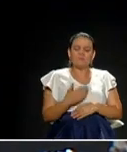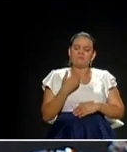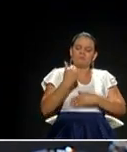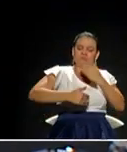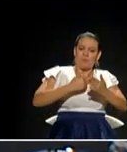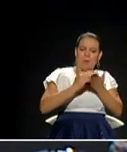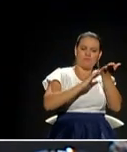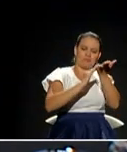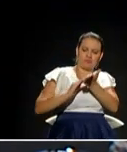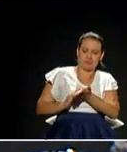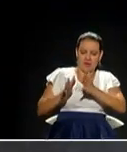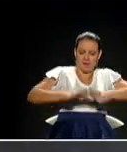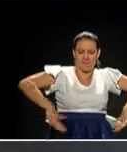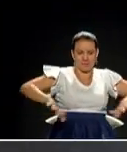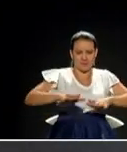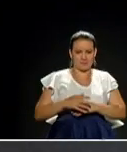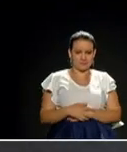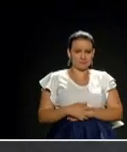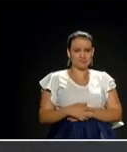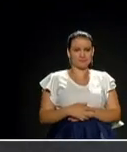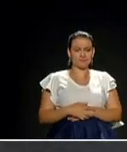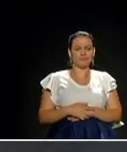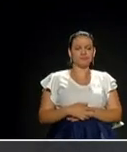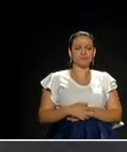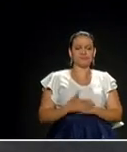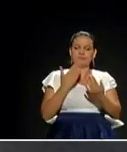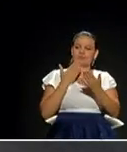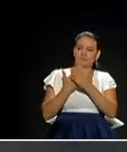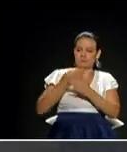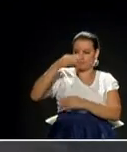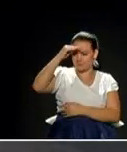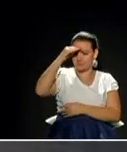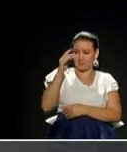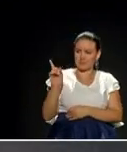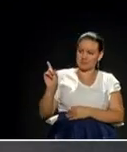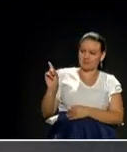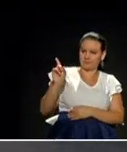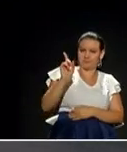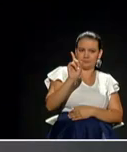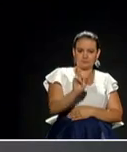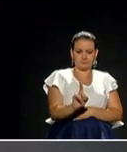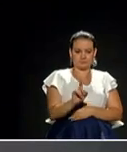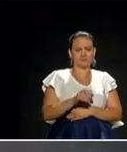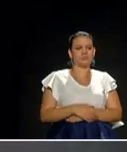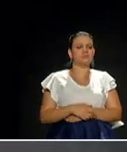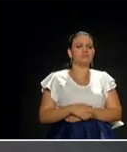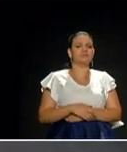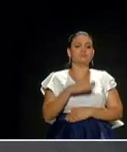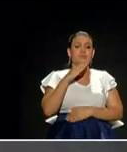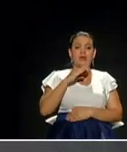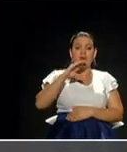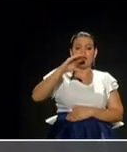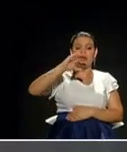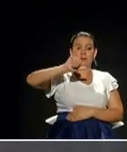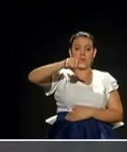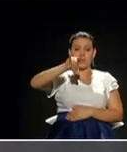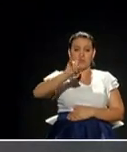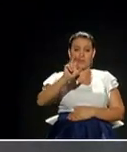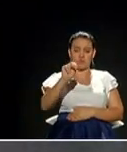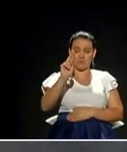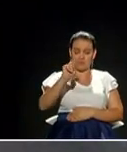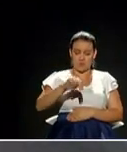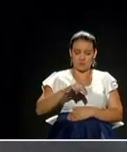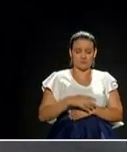territorio pero no sera bien gracias al candidato es tiempo ahora de elegir su pregunta el candidato juan carlos vélez del movimiento